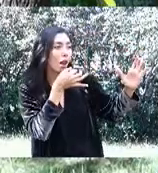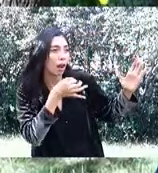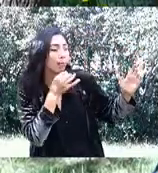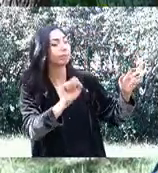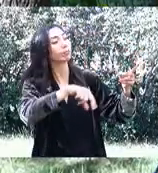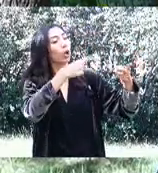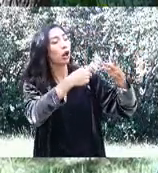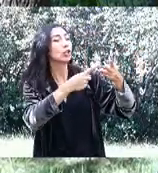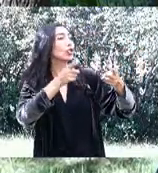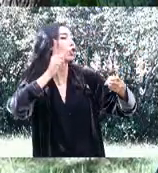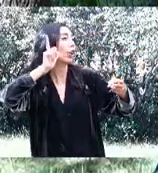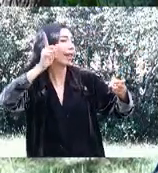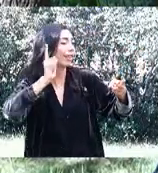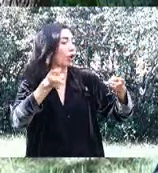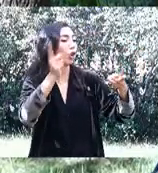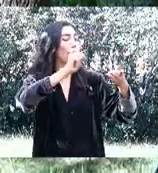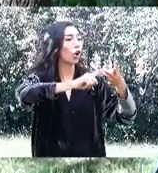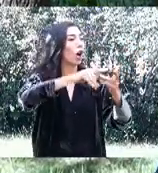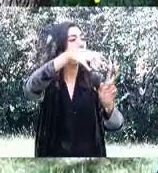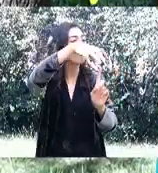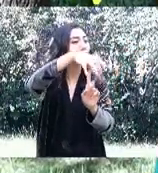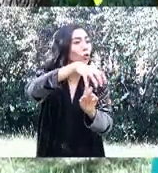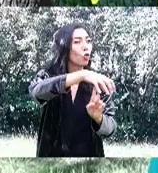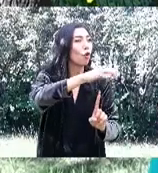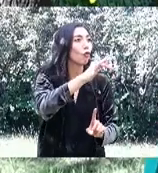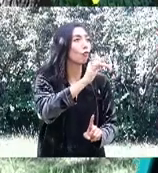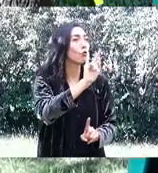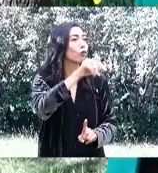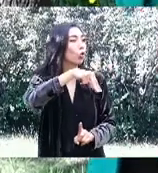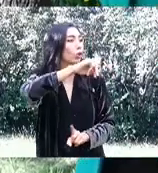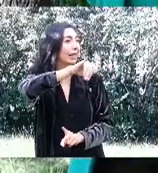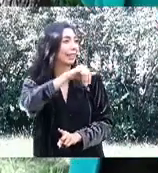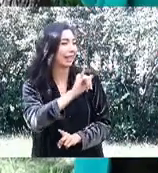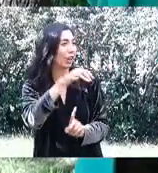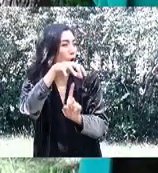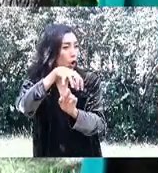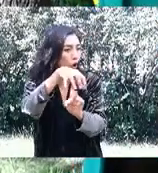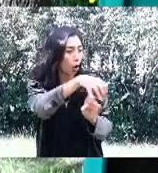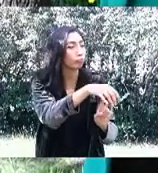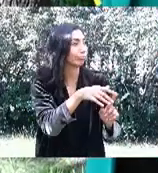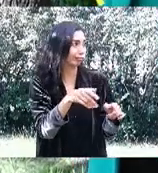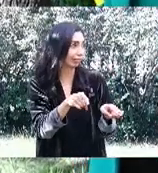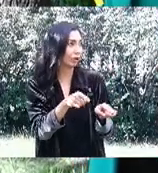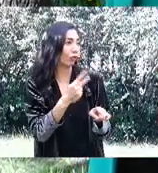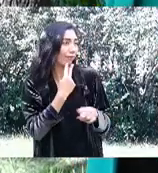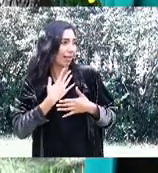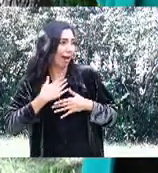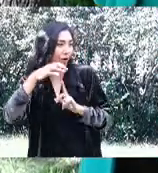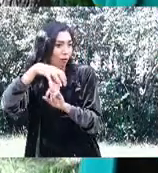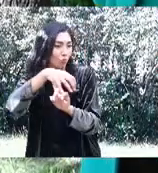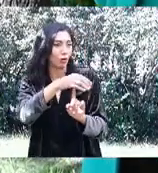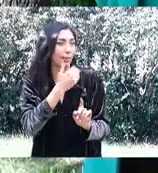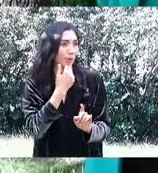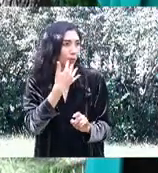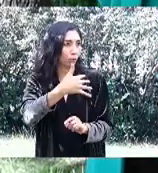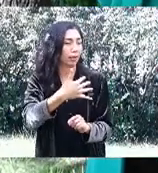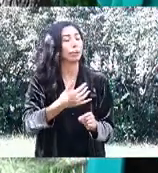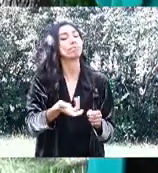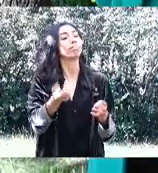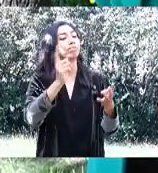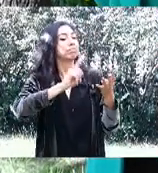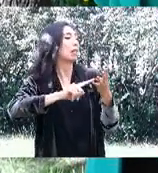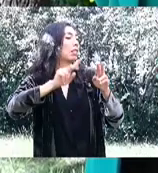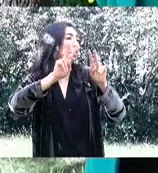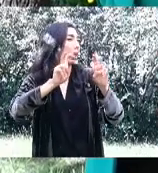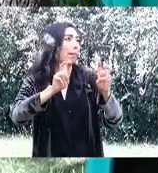sonido también con el reino fungi lo cotidiano que en nuestra vida ese reino y también temáticas